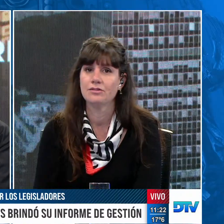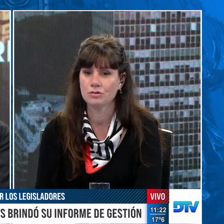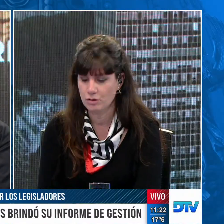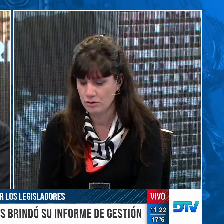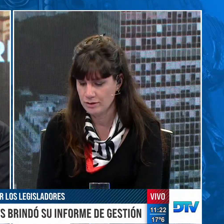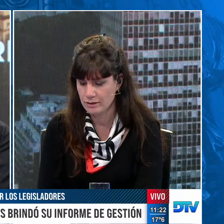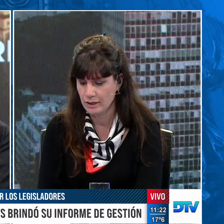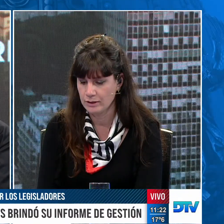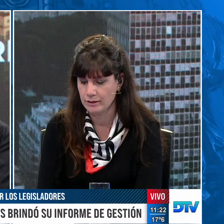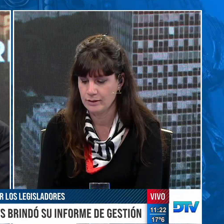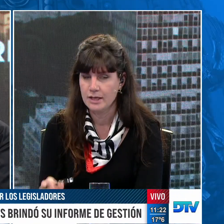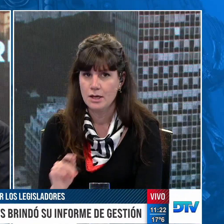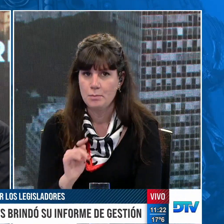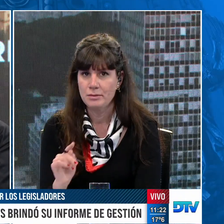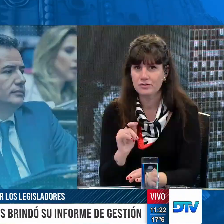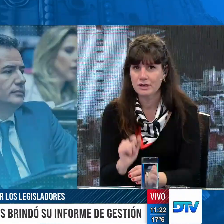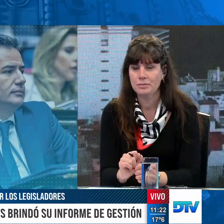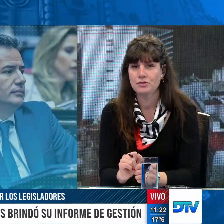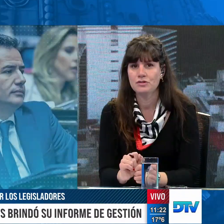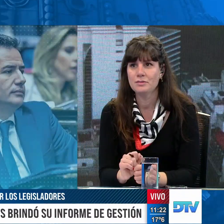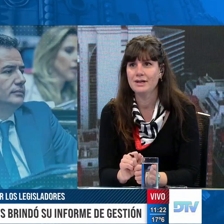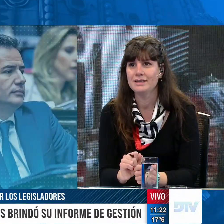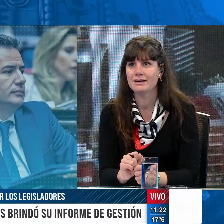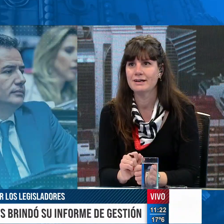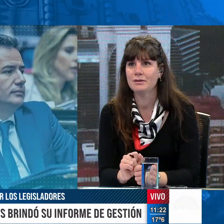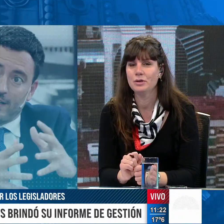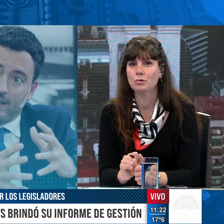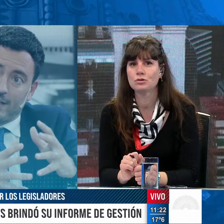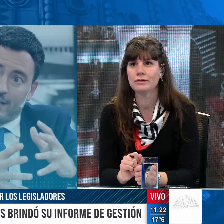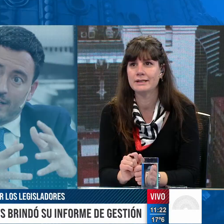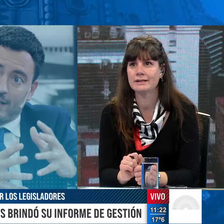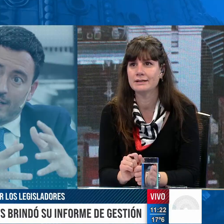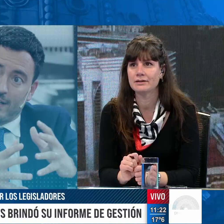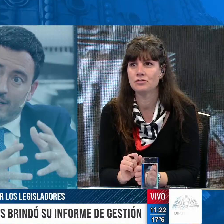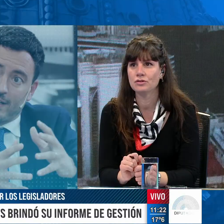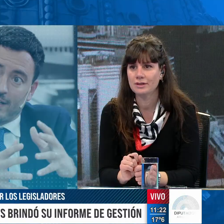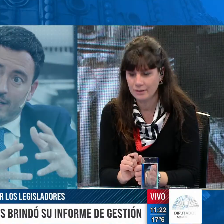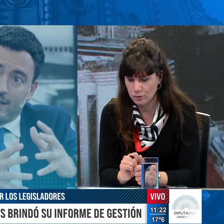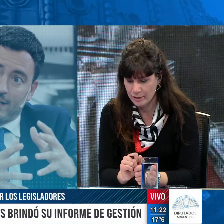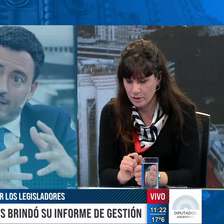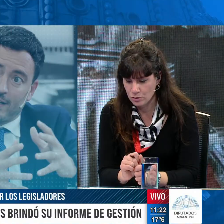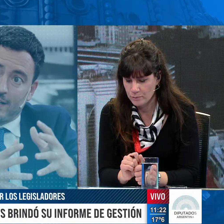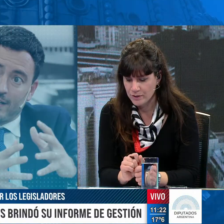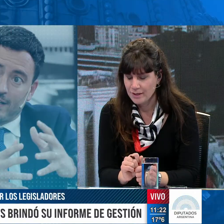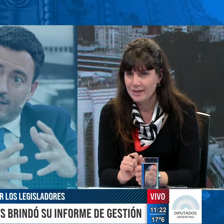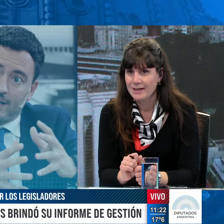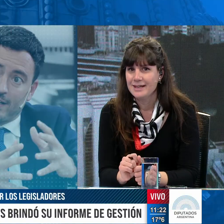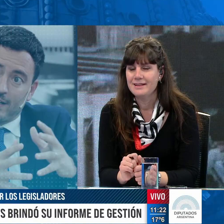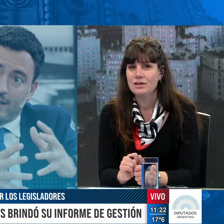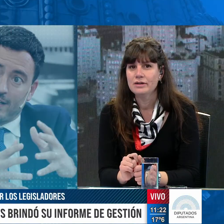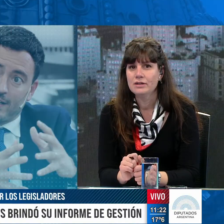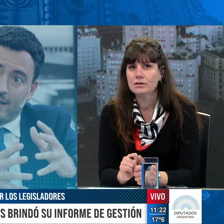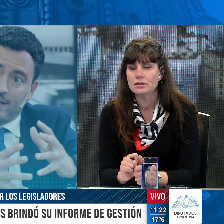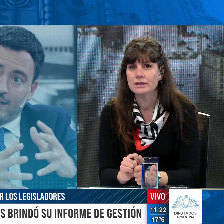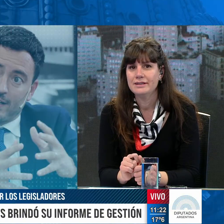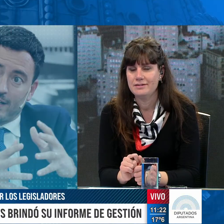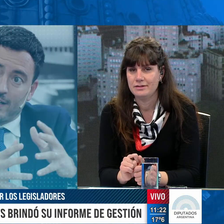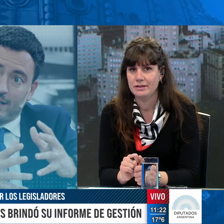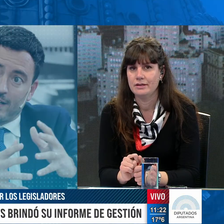Exactamente. Es otro de los interrogantes. Vamos a la próxima, y acá me gustó esta declaración de Loredo. A mí también. De